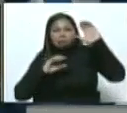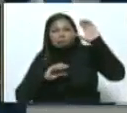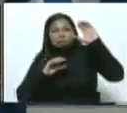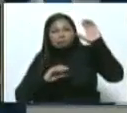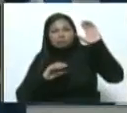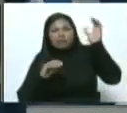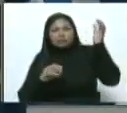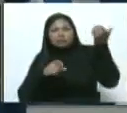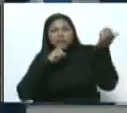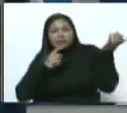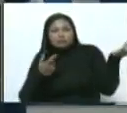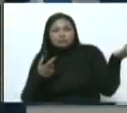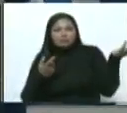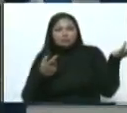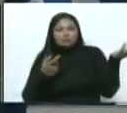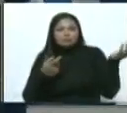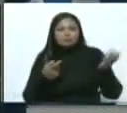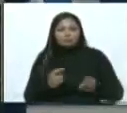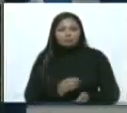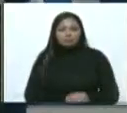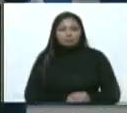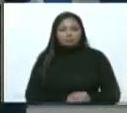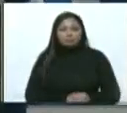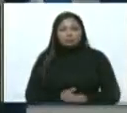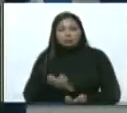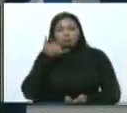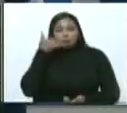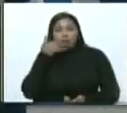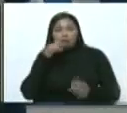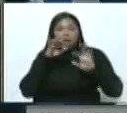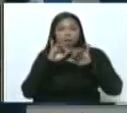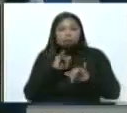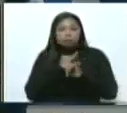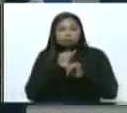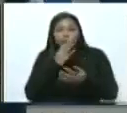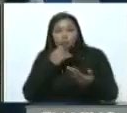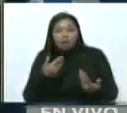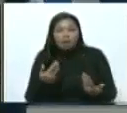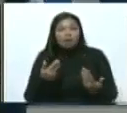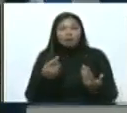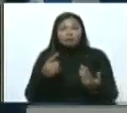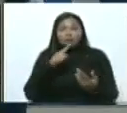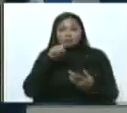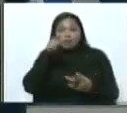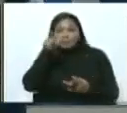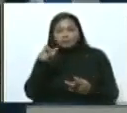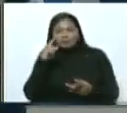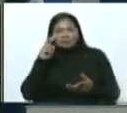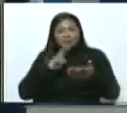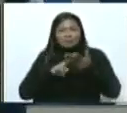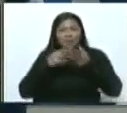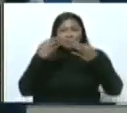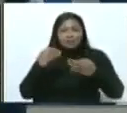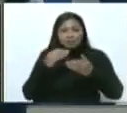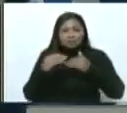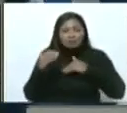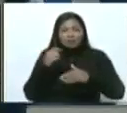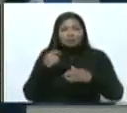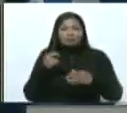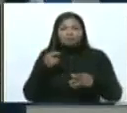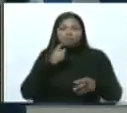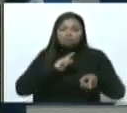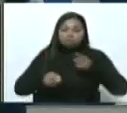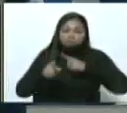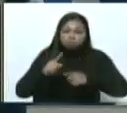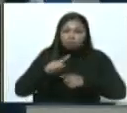una comunicación óptima telefónica. Estos son verdaderos criminales que tienen que tener la máxima pena.